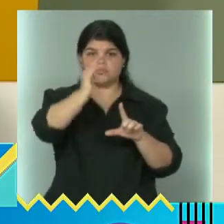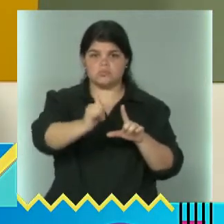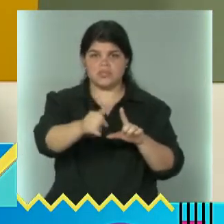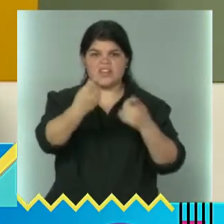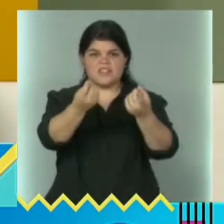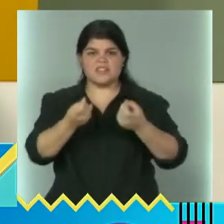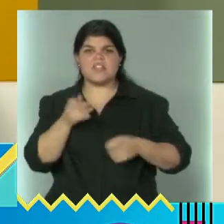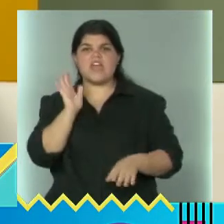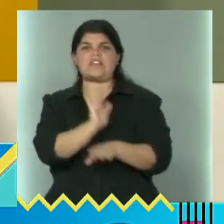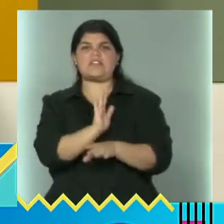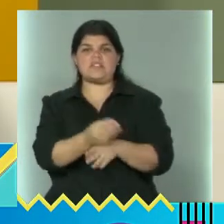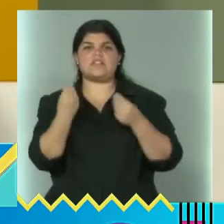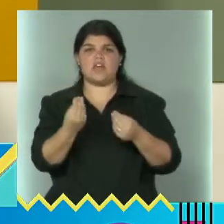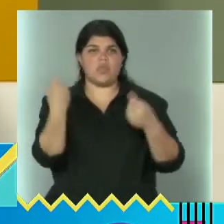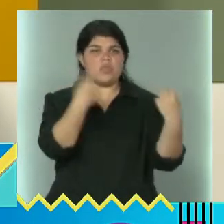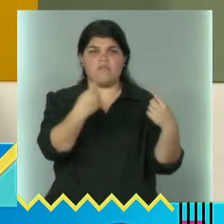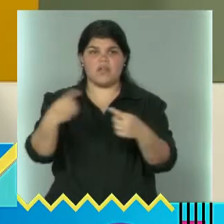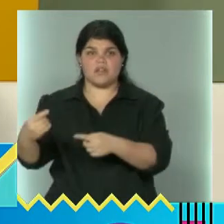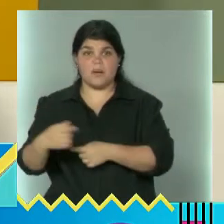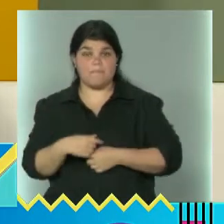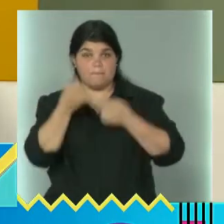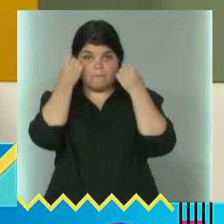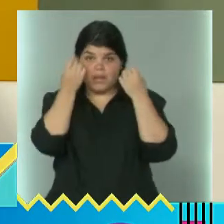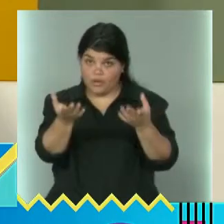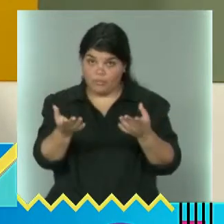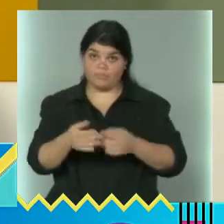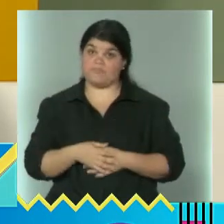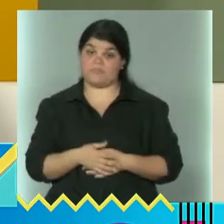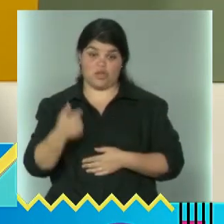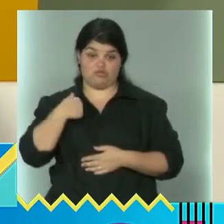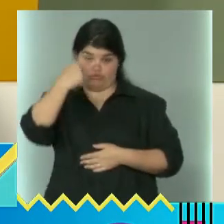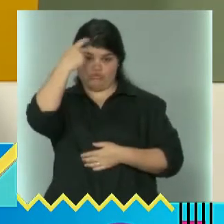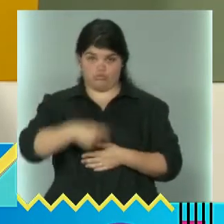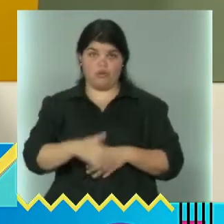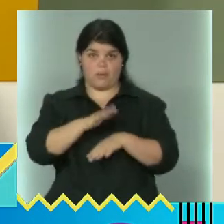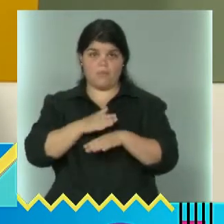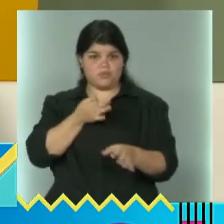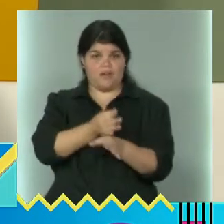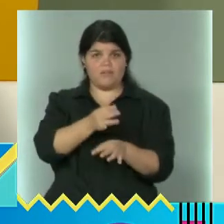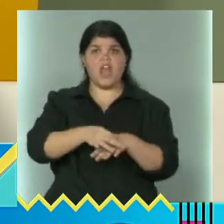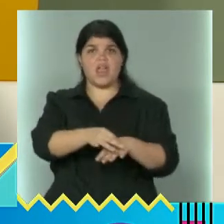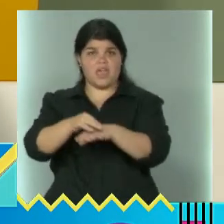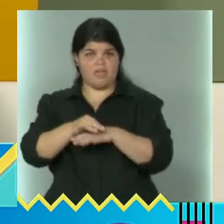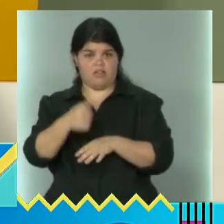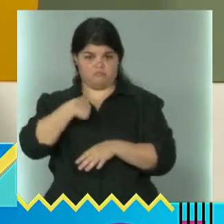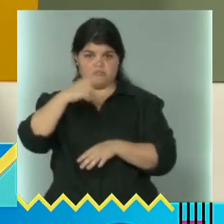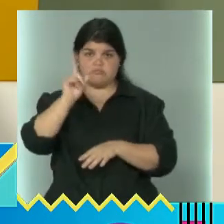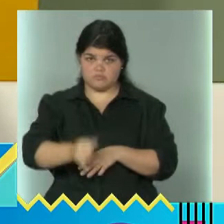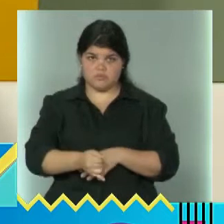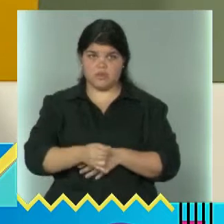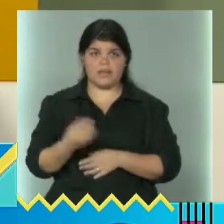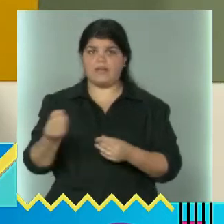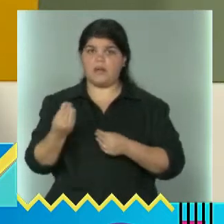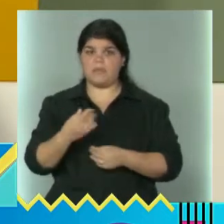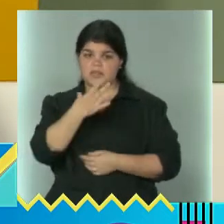es el coaching. Entonces yo como coach, perdón ahí, Sí. yo como coach me hago esta pregunta, es decir, ¿Qué pasa? Que nos invitan a un programa